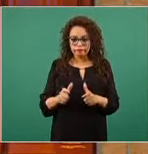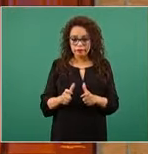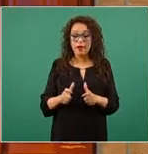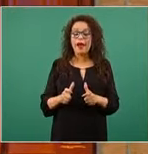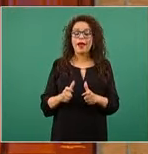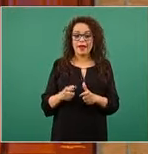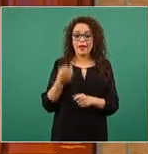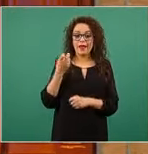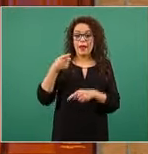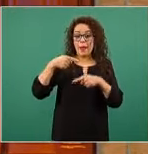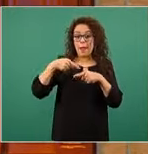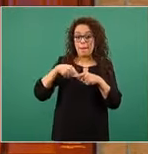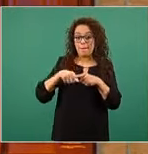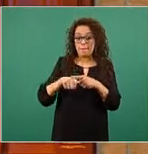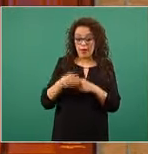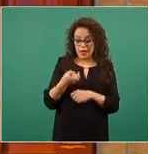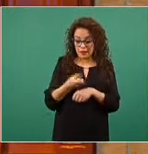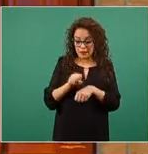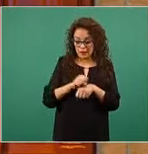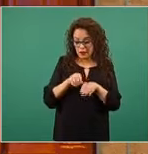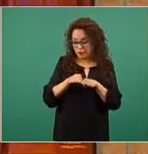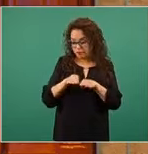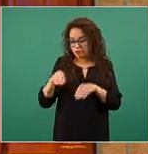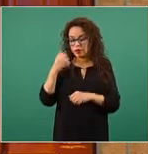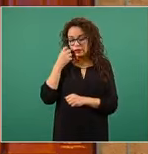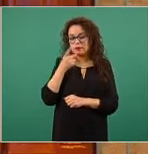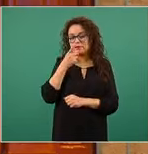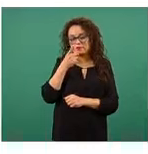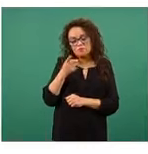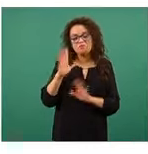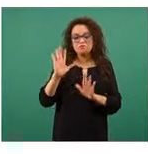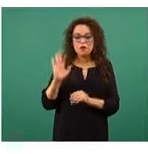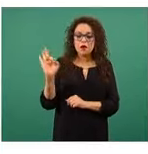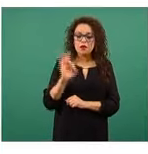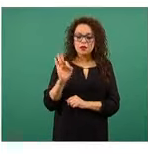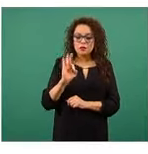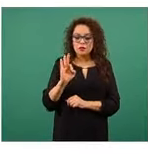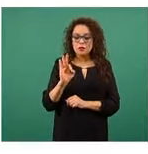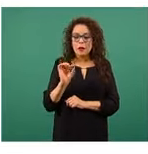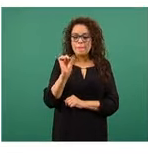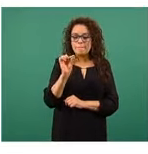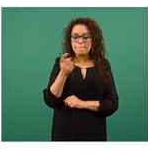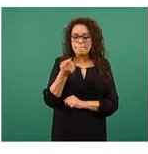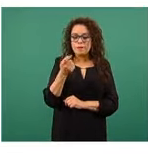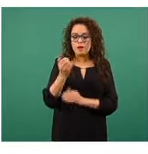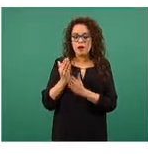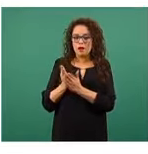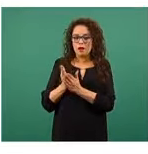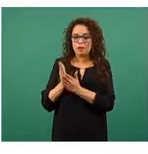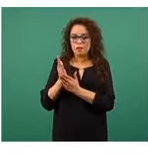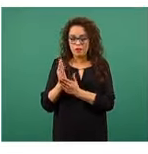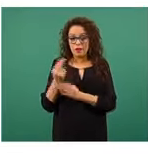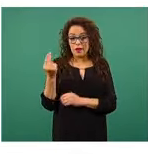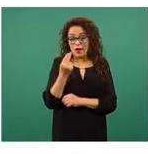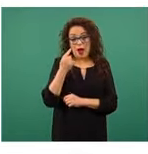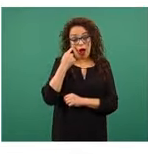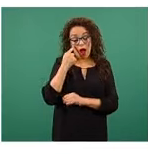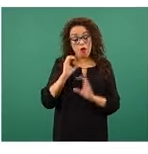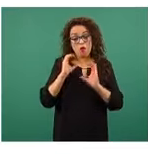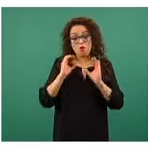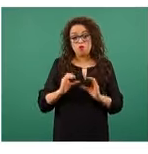que se inicia la semana en meseta, quiere decir que va a terminar de seguro con una tendencia ascendente, y entonces hay que tener cuidado porque es